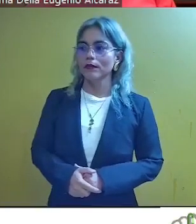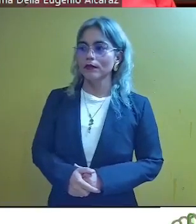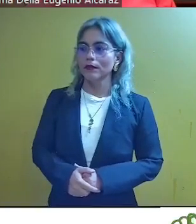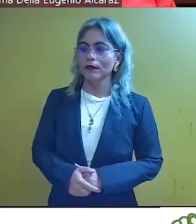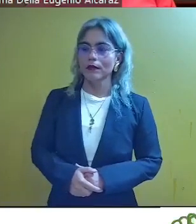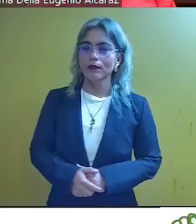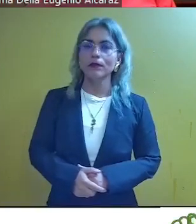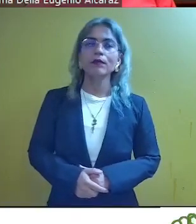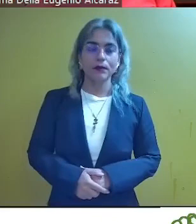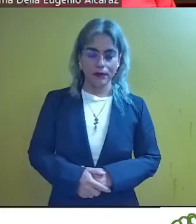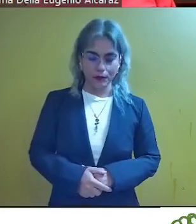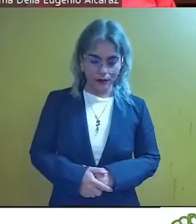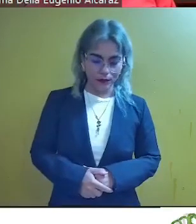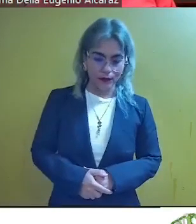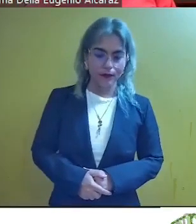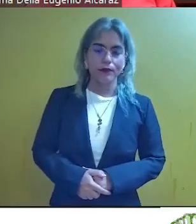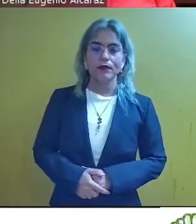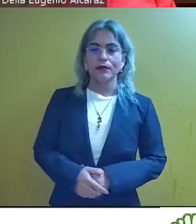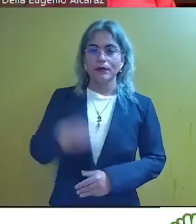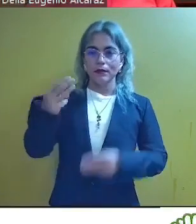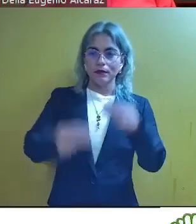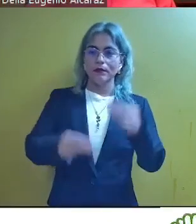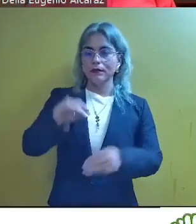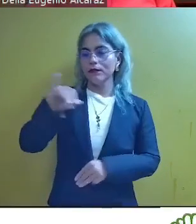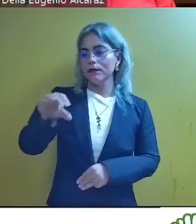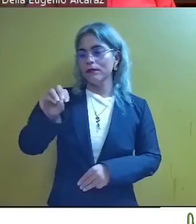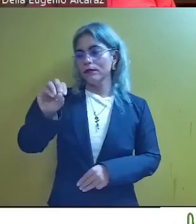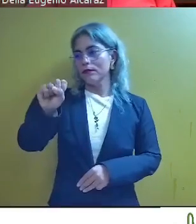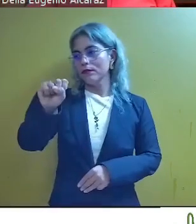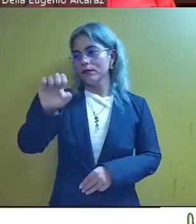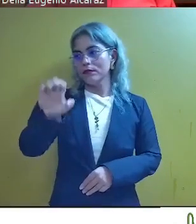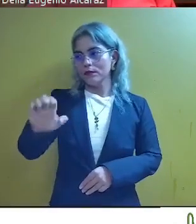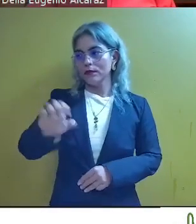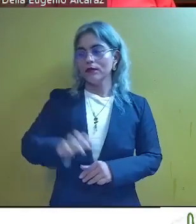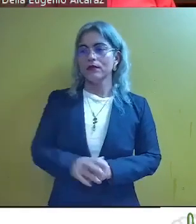Con su autorización, magistrada presidenta, magistrado ponente, José Inés Betancourt Salgado.